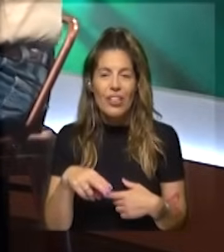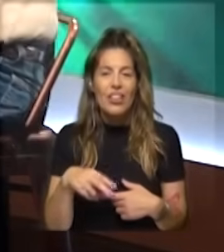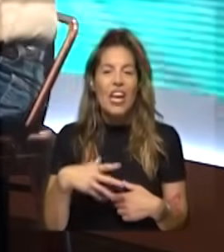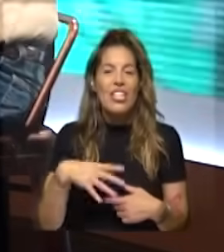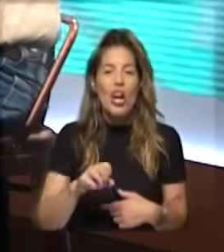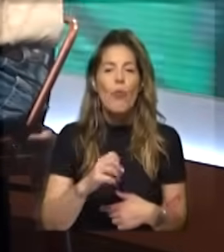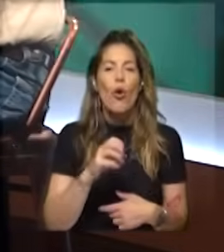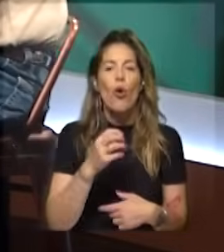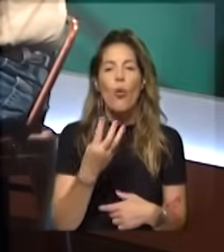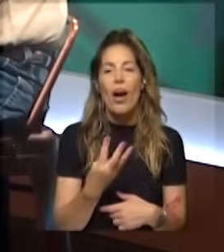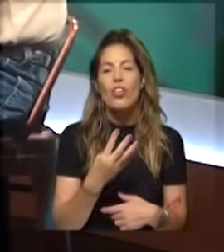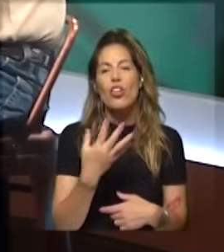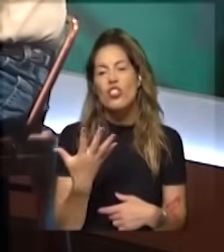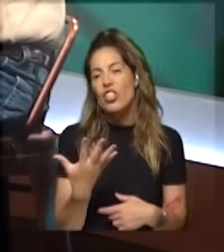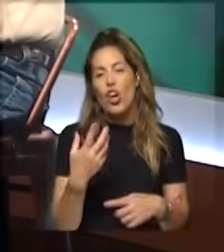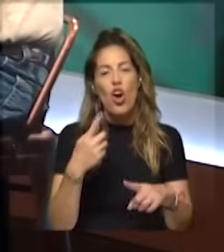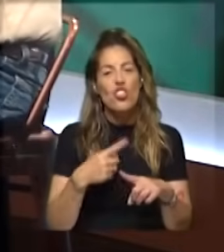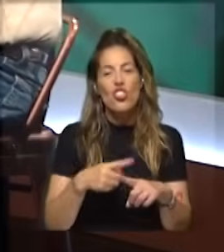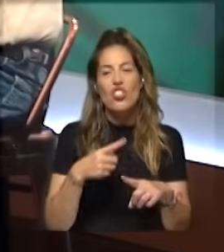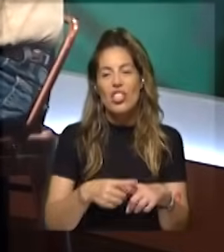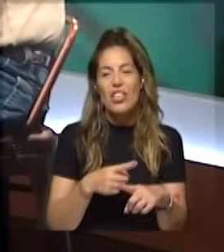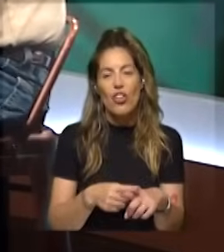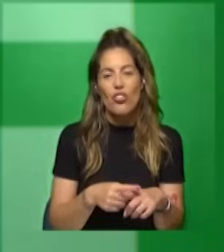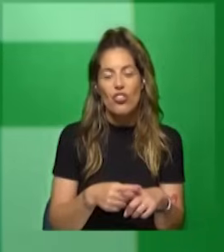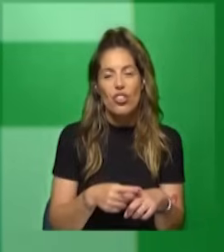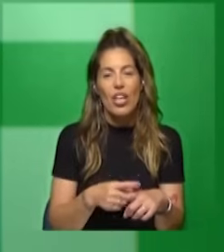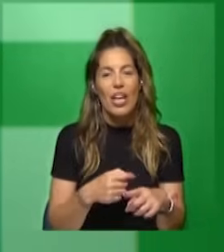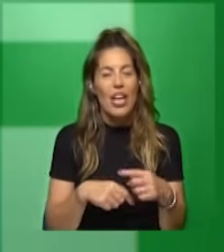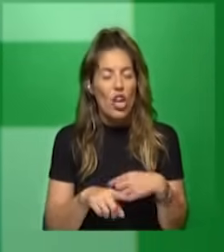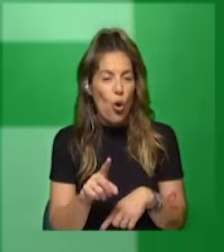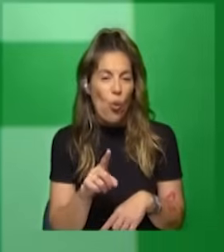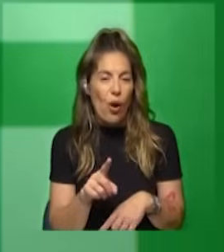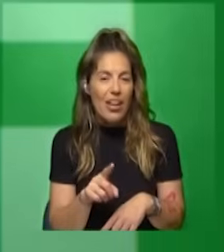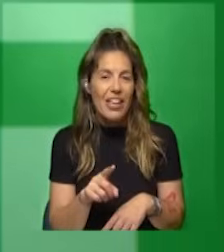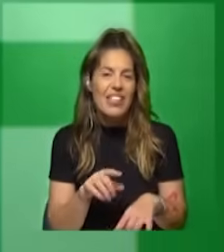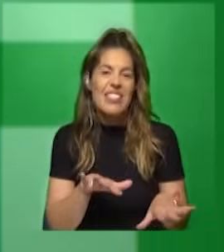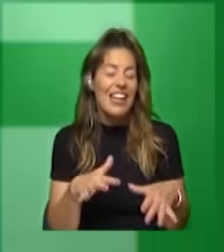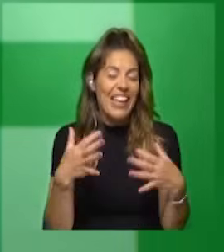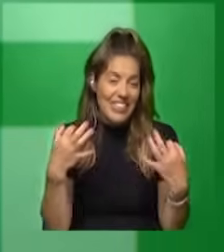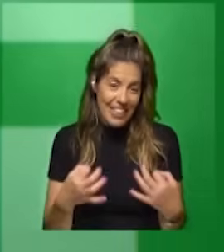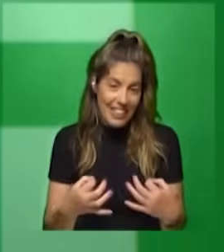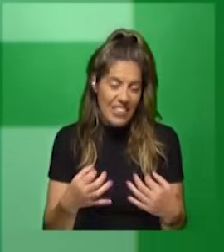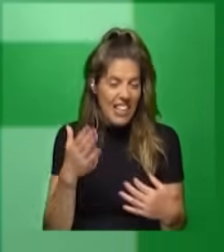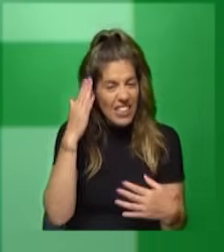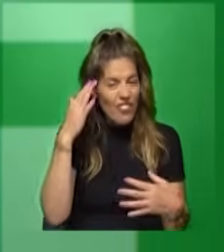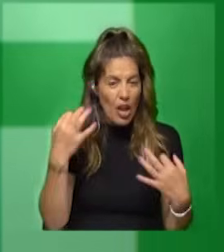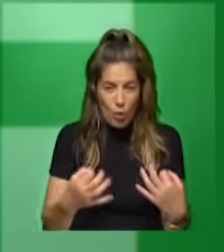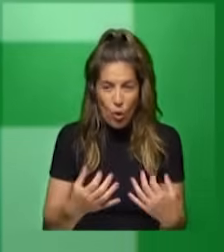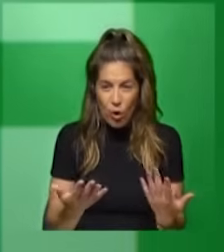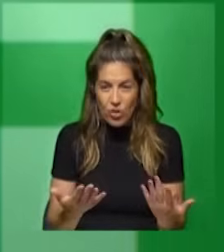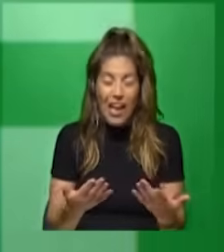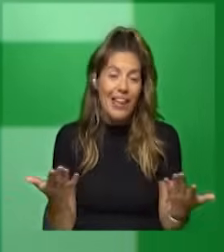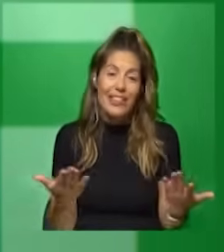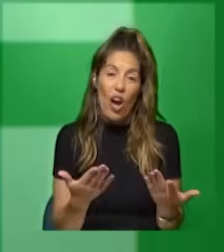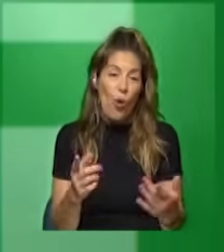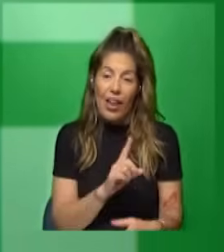llevábamos 4 o 5 siglos en los cuales había ciertas certezas que hoy se están